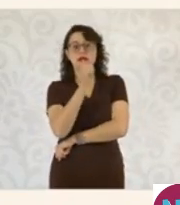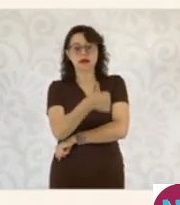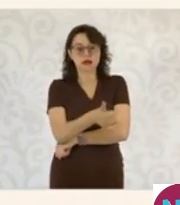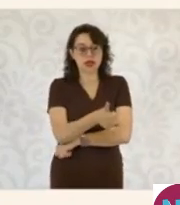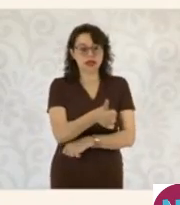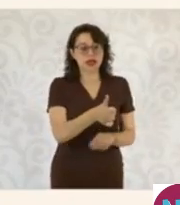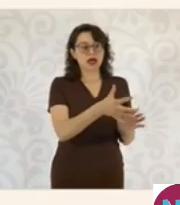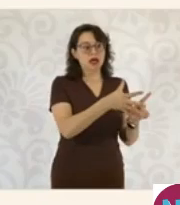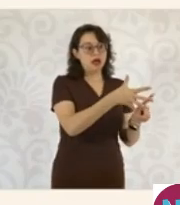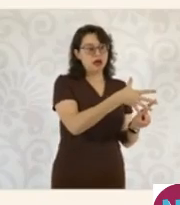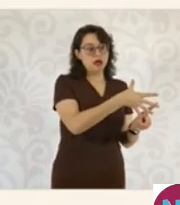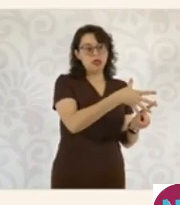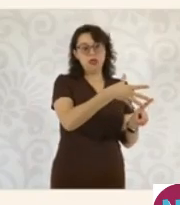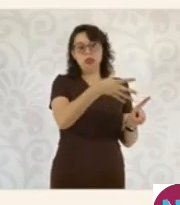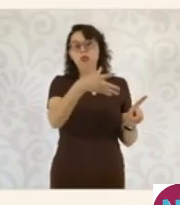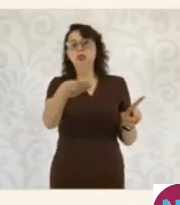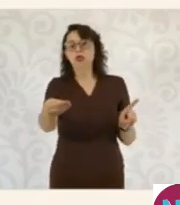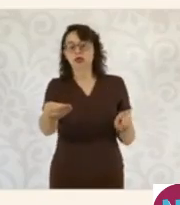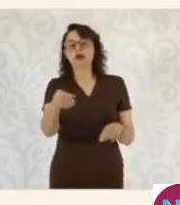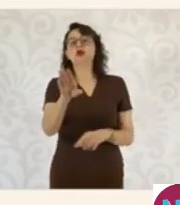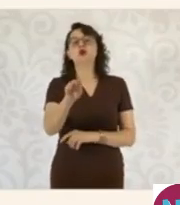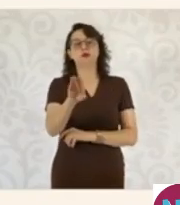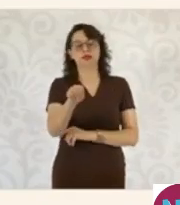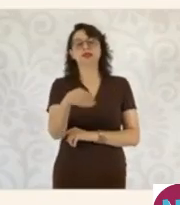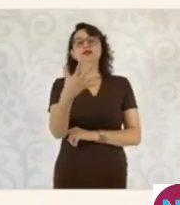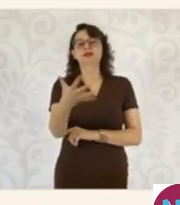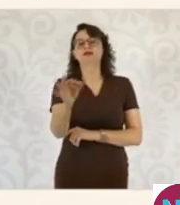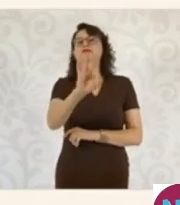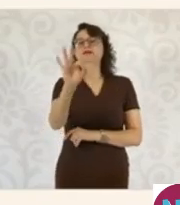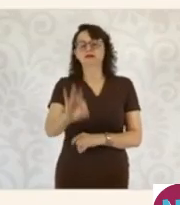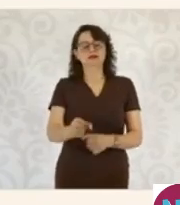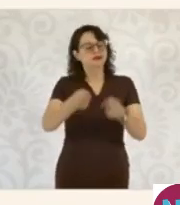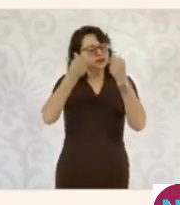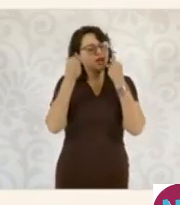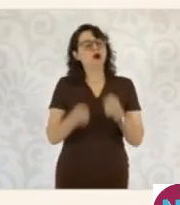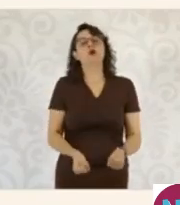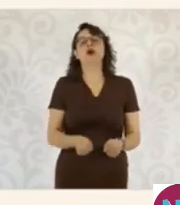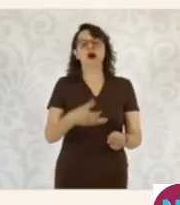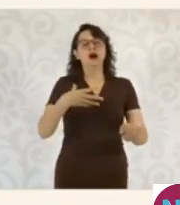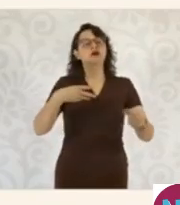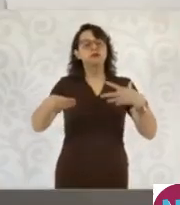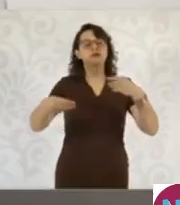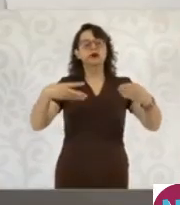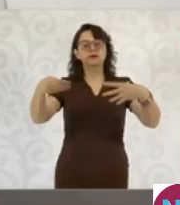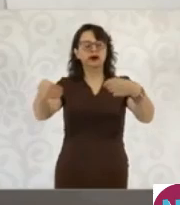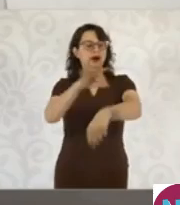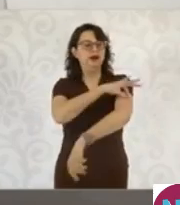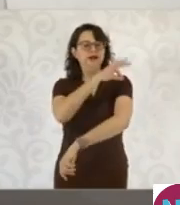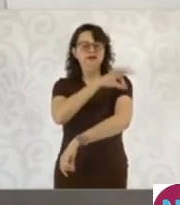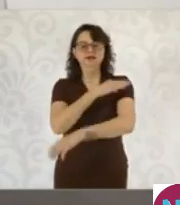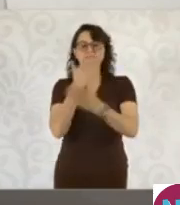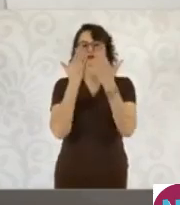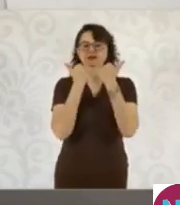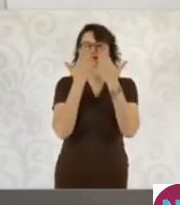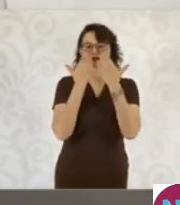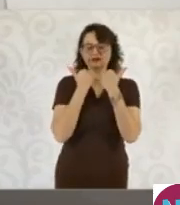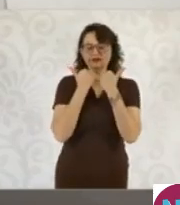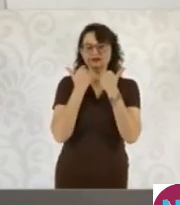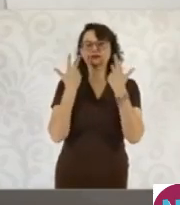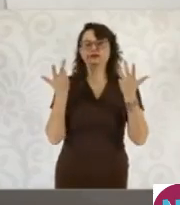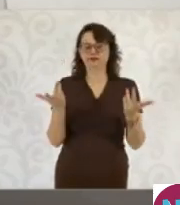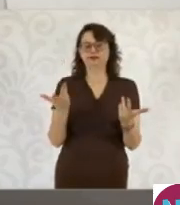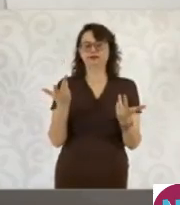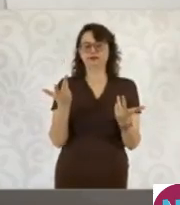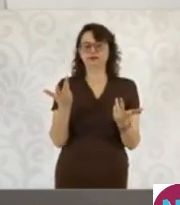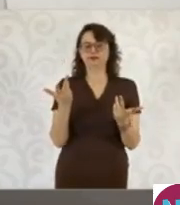con otra persona con sarampión es del 95% o más, y más cuando se encuentra, que no esté vacunada,